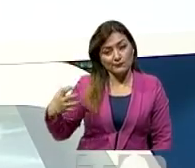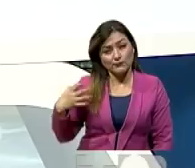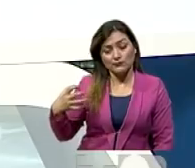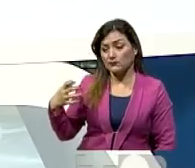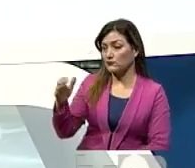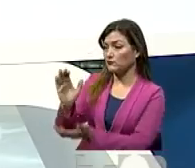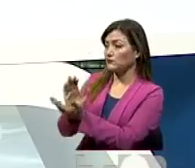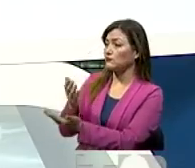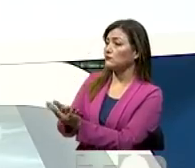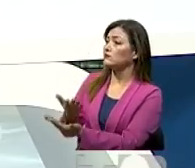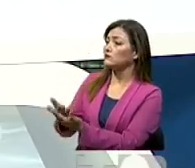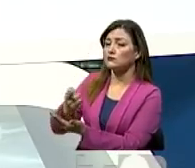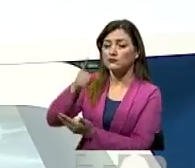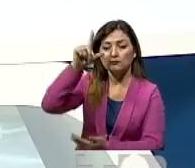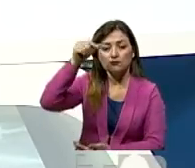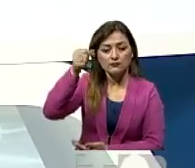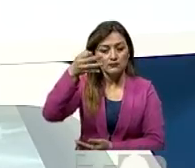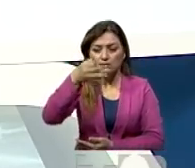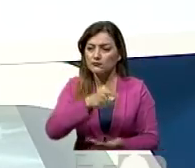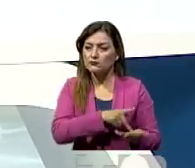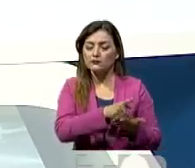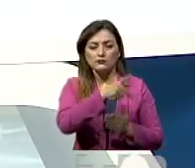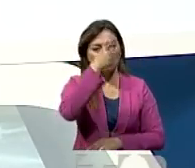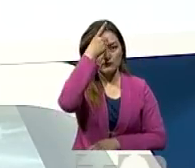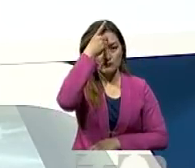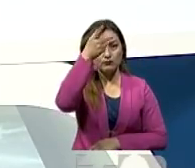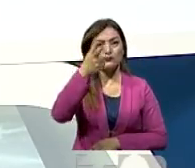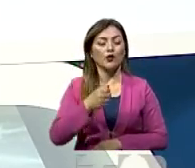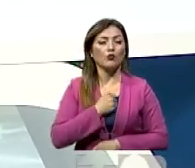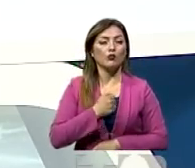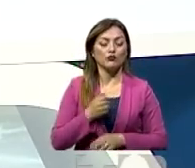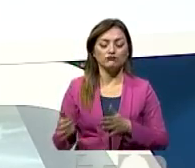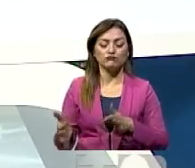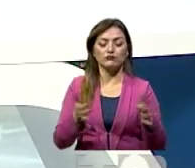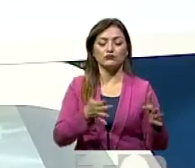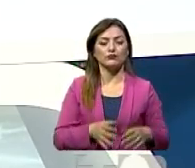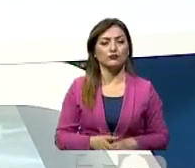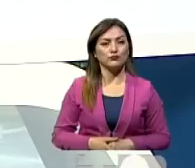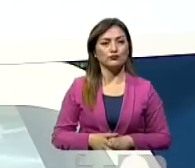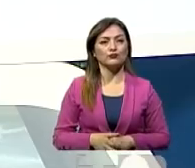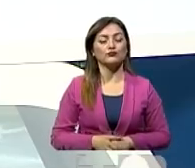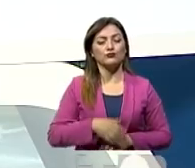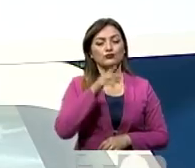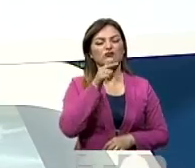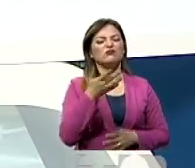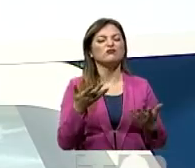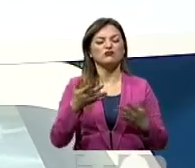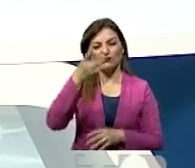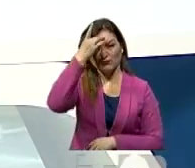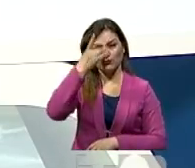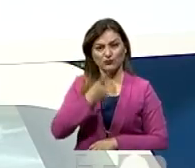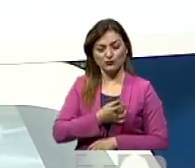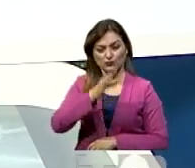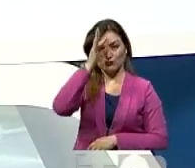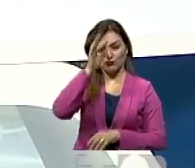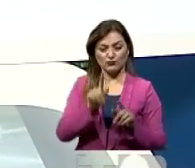gobierno cumplan con Solca y los proveedores para que ellos puedan continuar con sus tratamientos. El pronunciamiento lo hace luego de la decisión de Solca